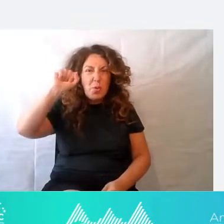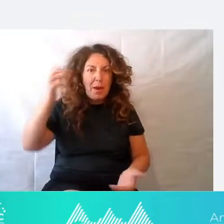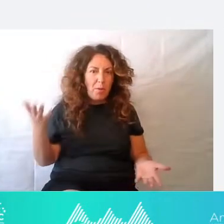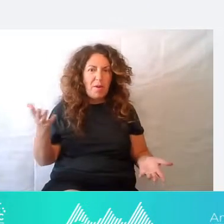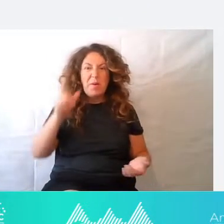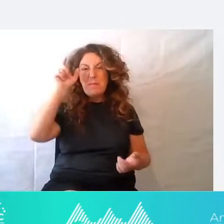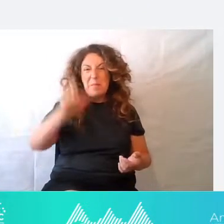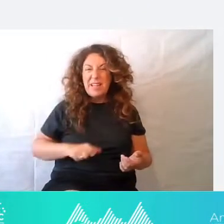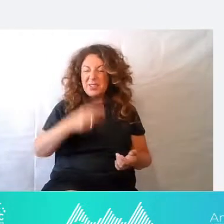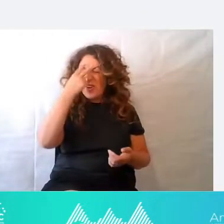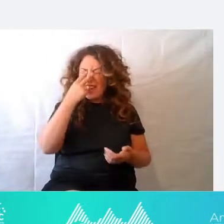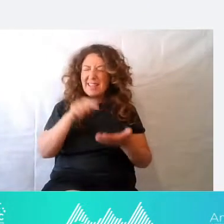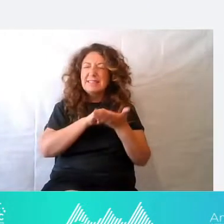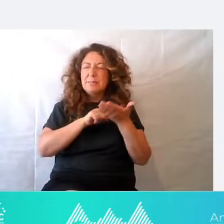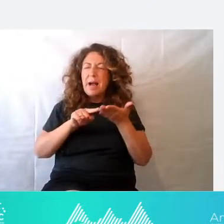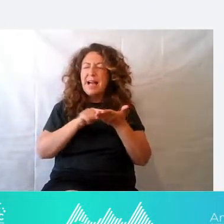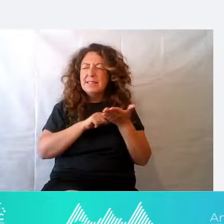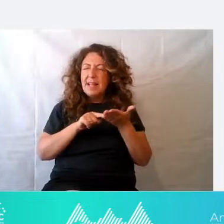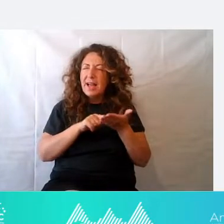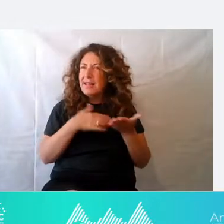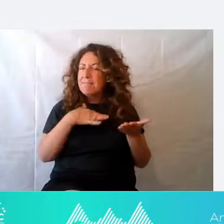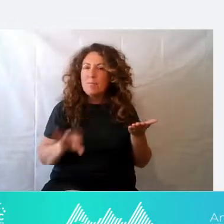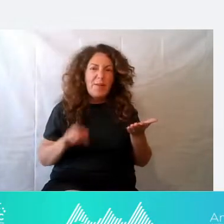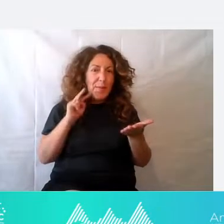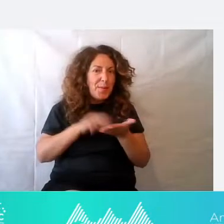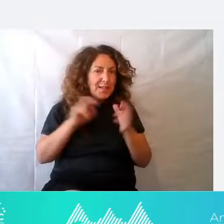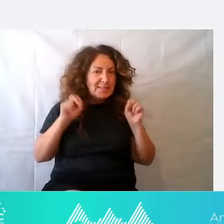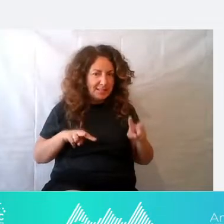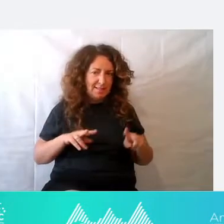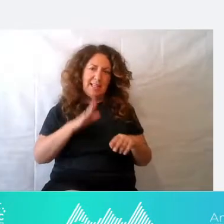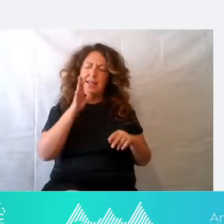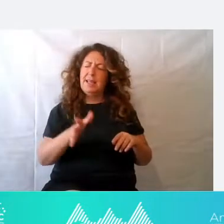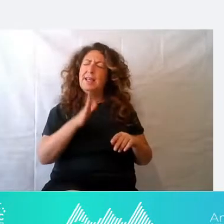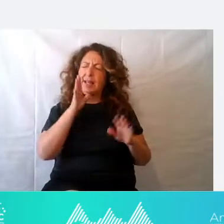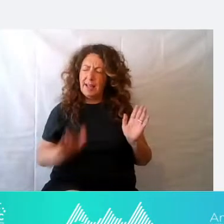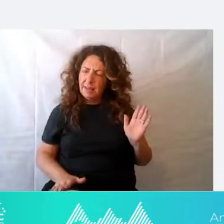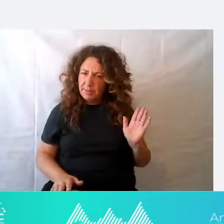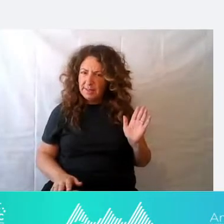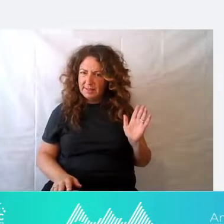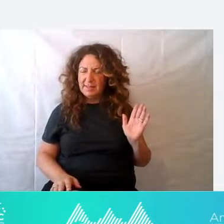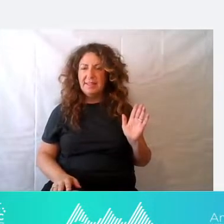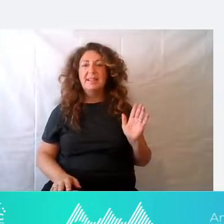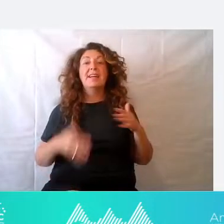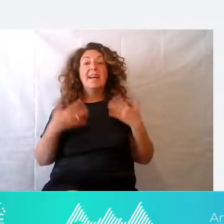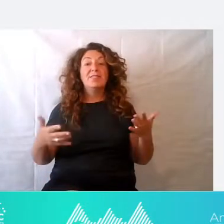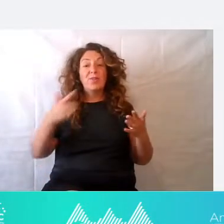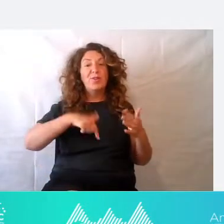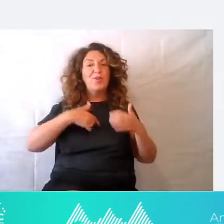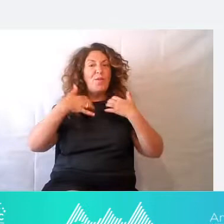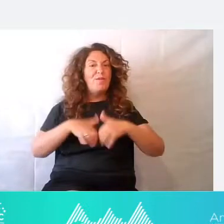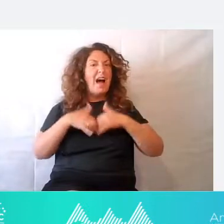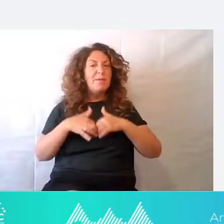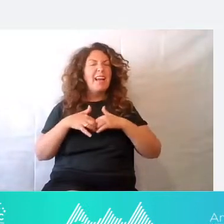manejar una pantalla que no ve lo que hacemos al final los dos fabricantes es facilitar